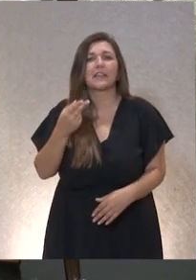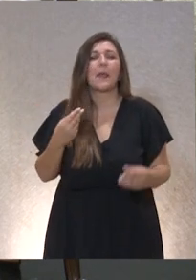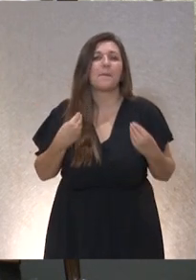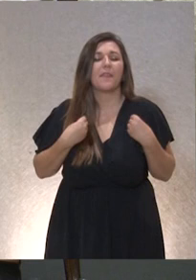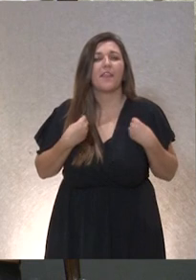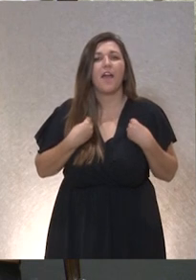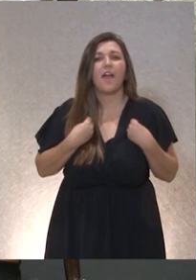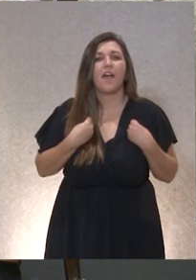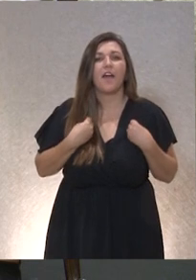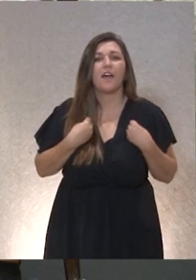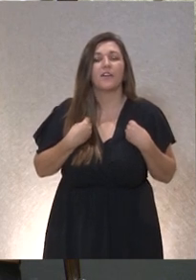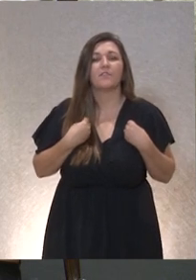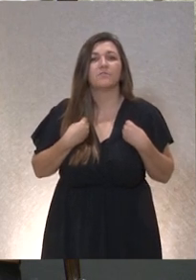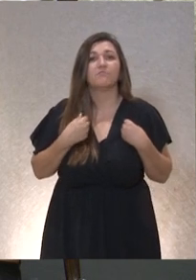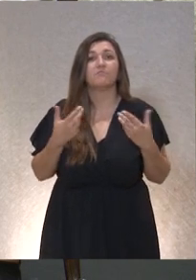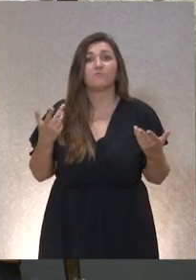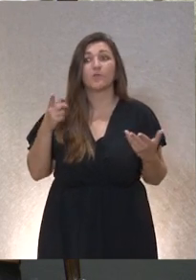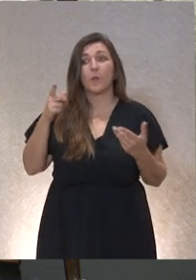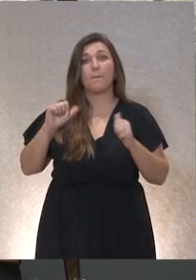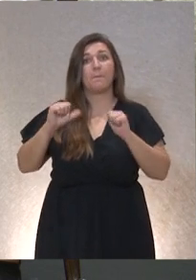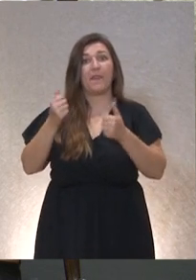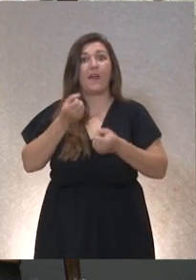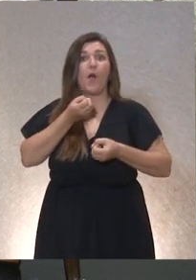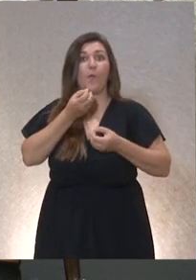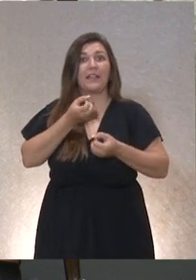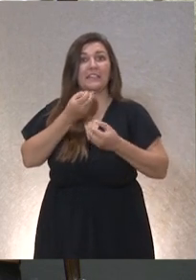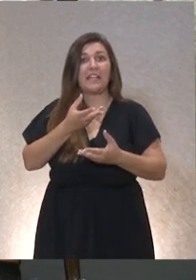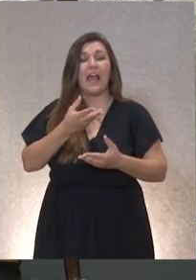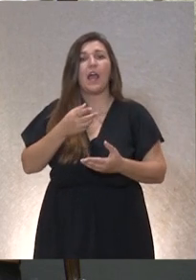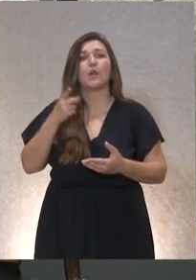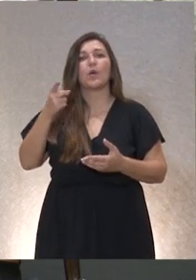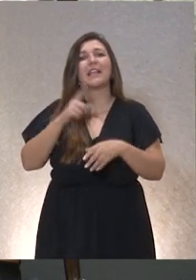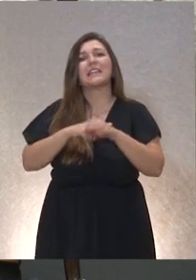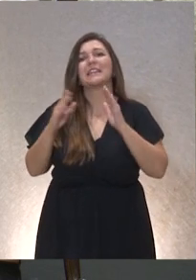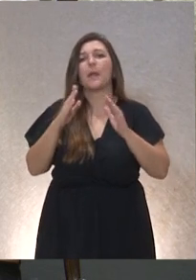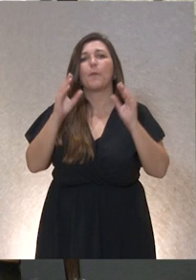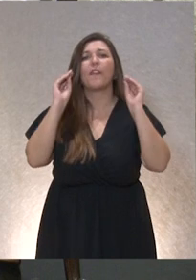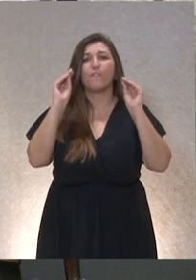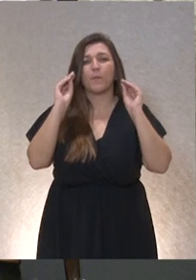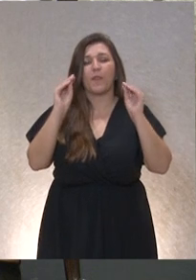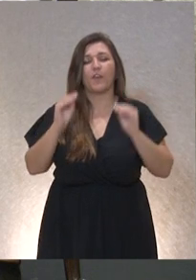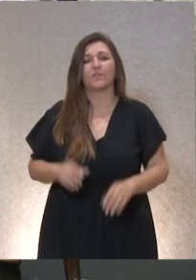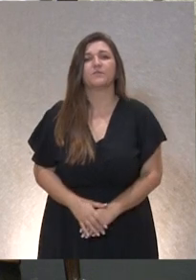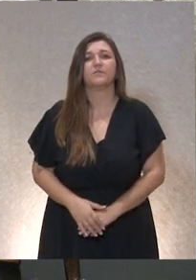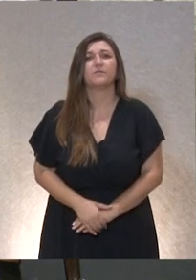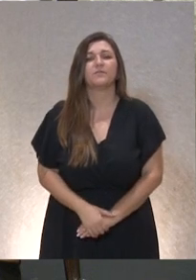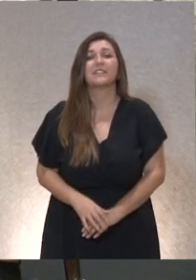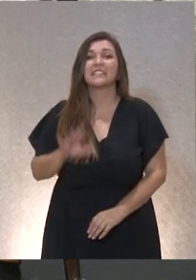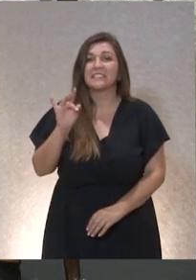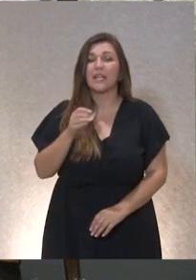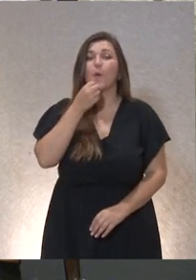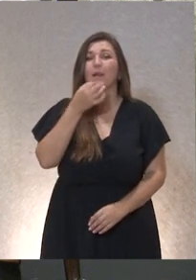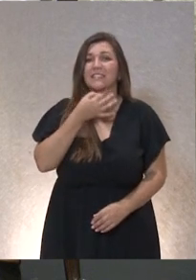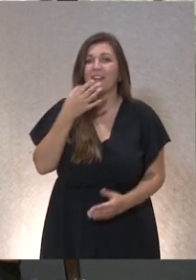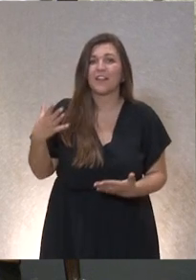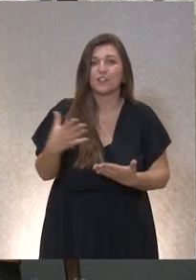Y podrías igual empezar a contarnos tu periodo de formación Sí buenas tardes